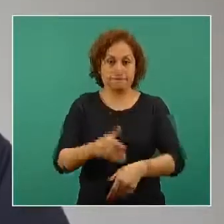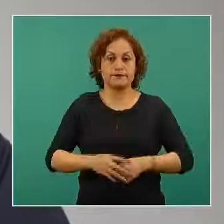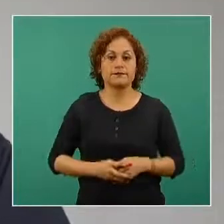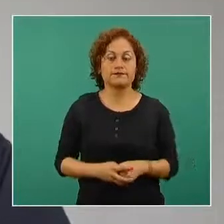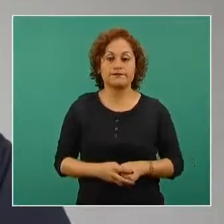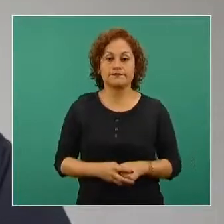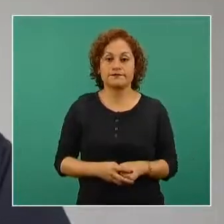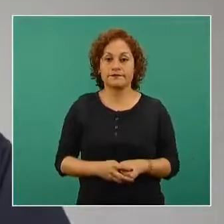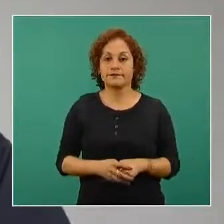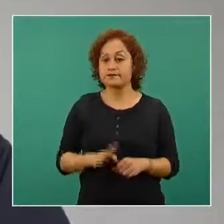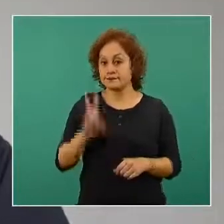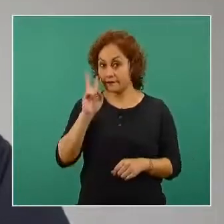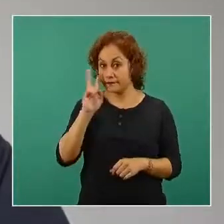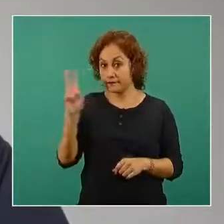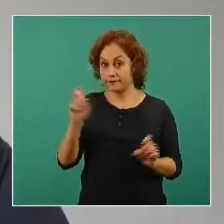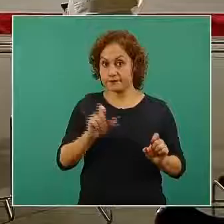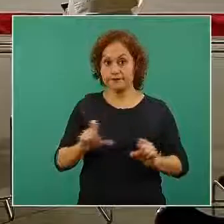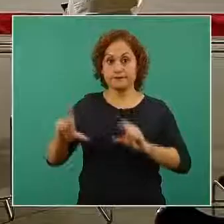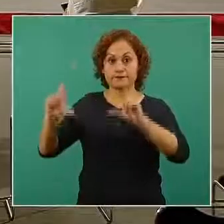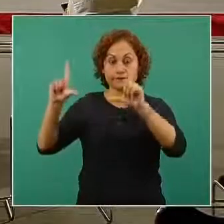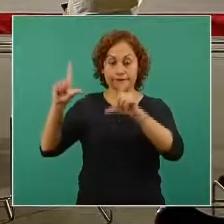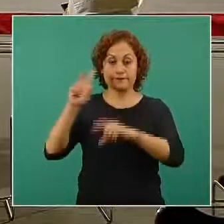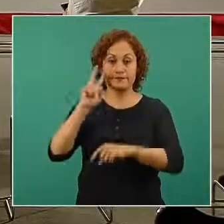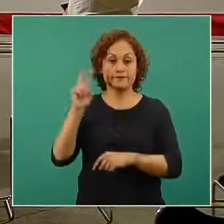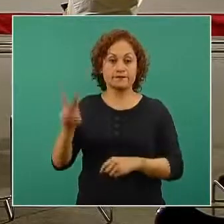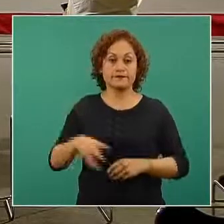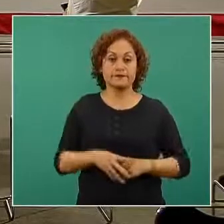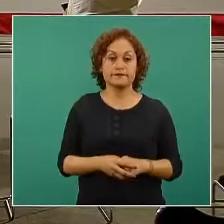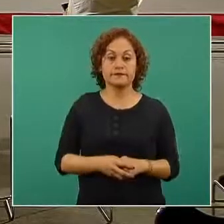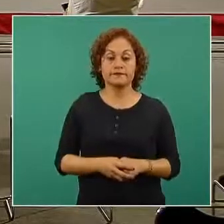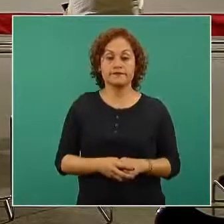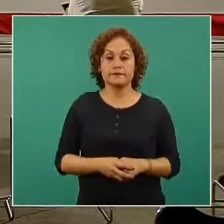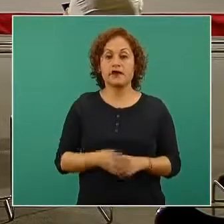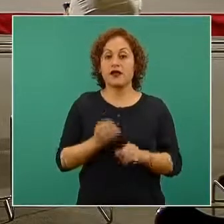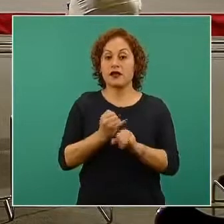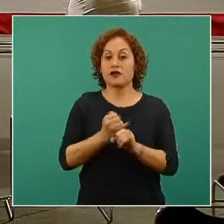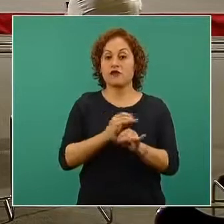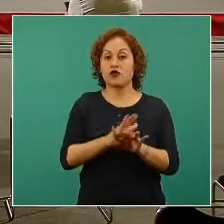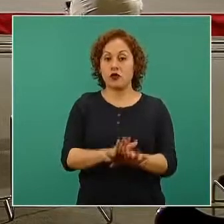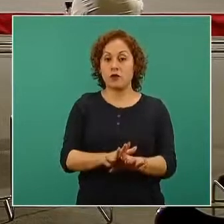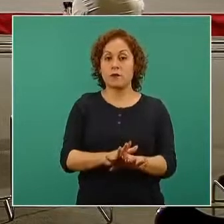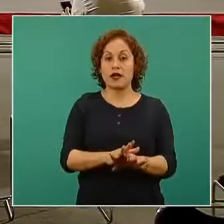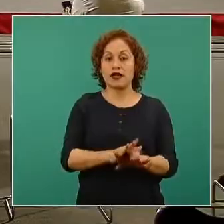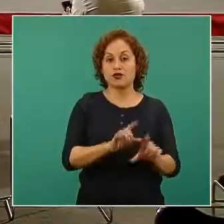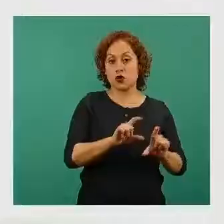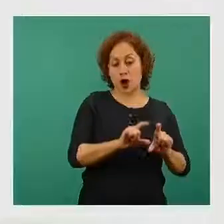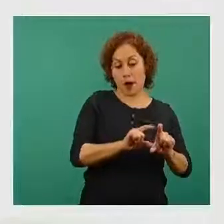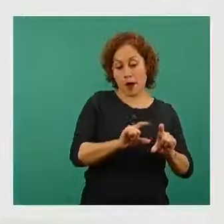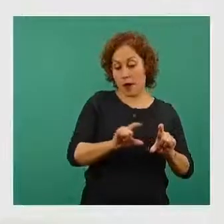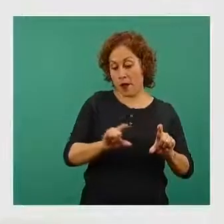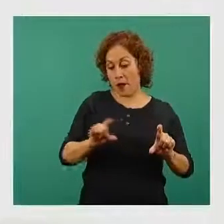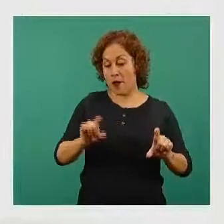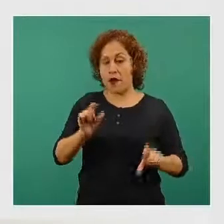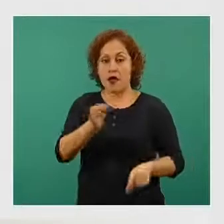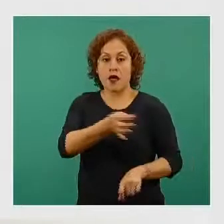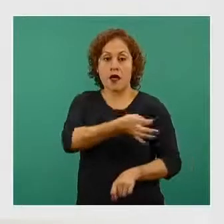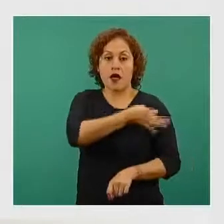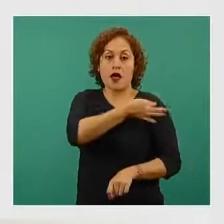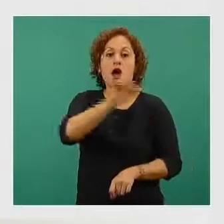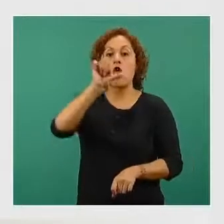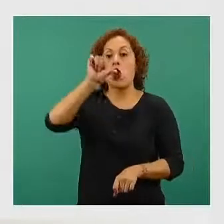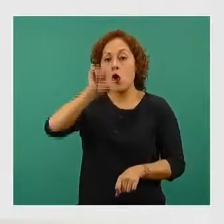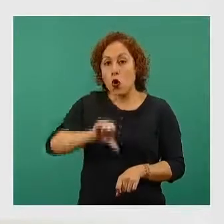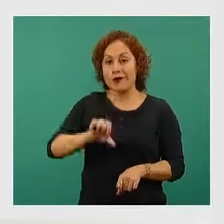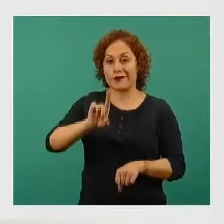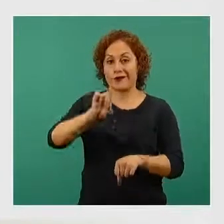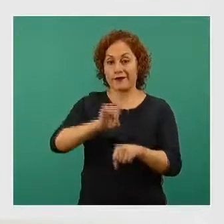Aquí podemos ver en esta diapositiva precisamente los datos, las dosis que el día de hoy fueron aplicadas y reportadas